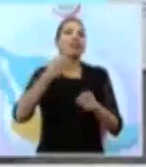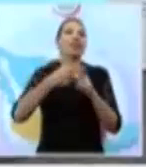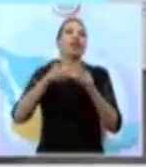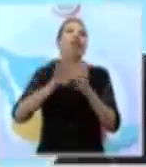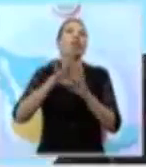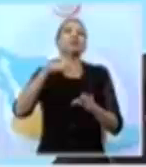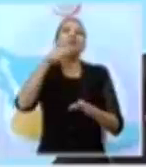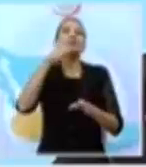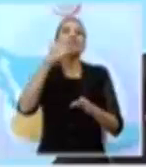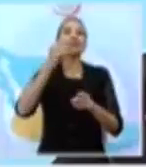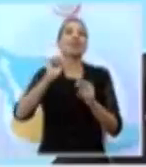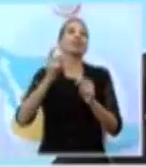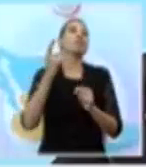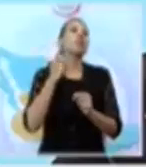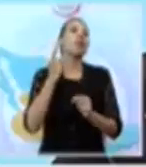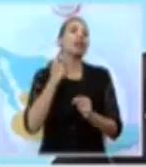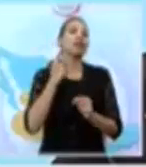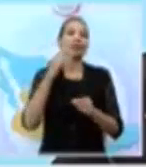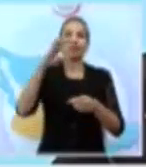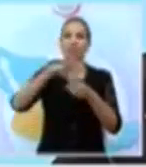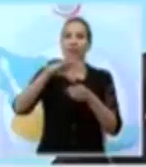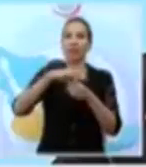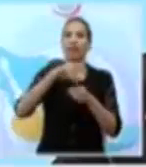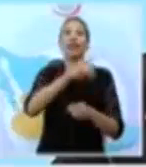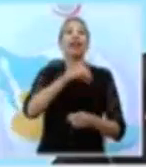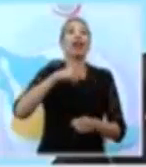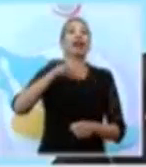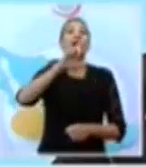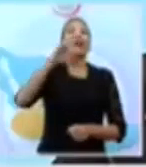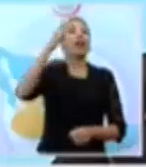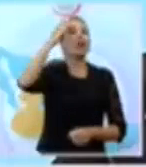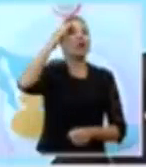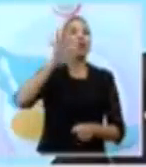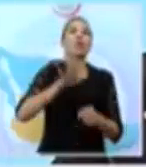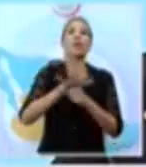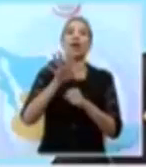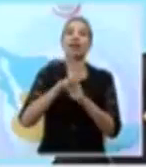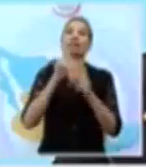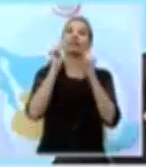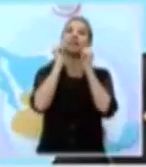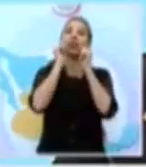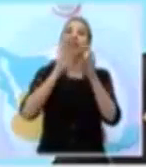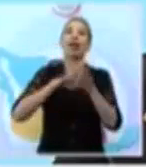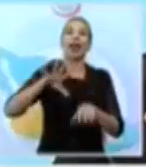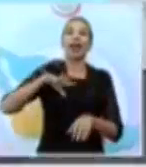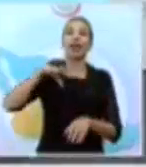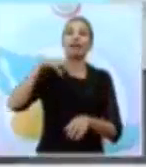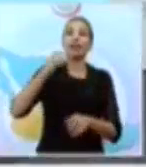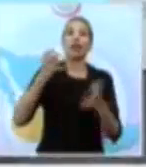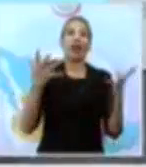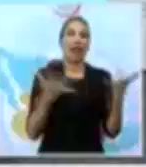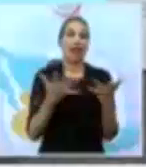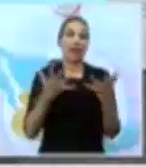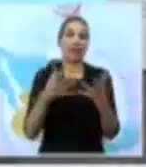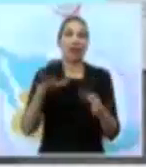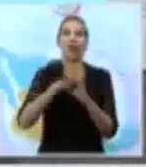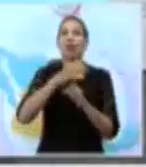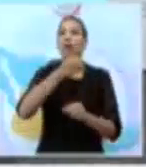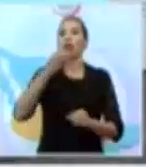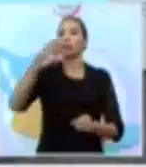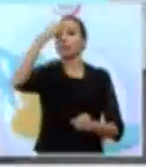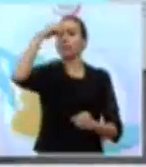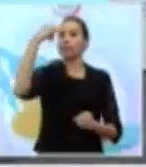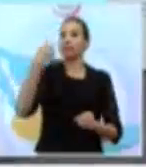electorales. Tenemos que reconocer que, a pesar de los esfuerzos realizados,